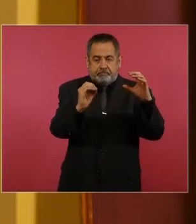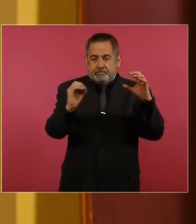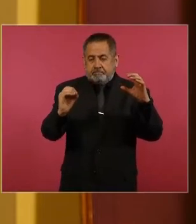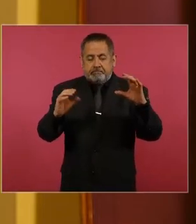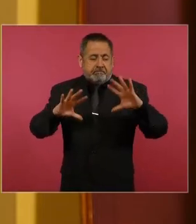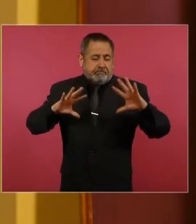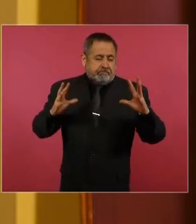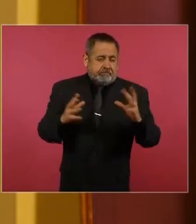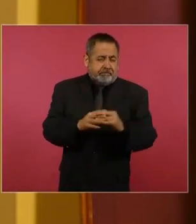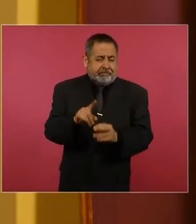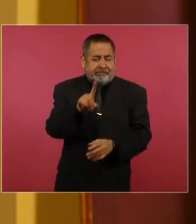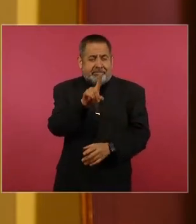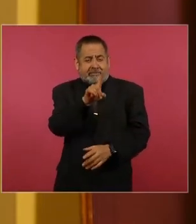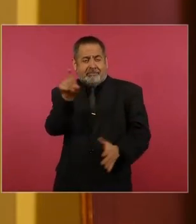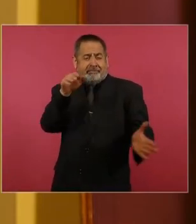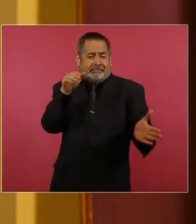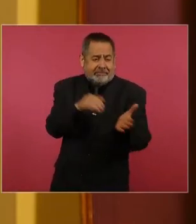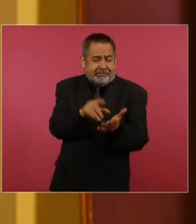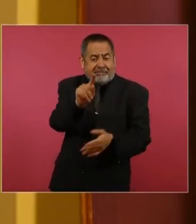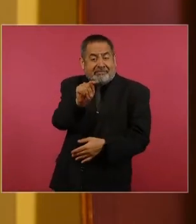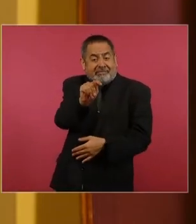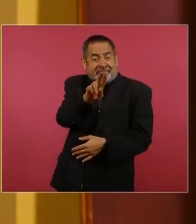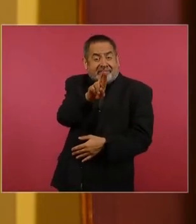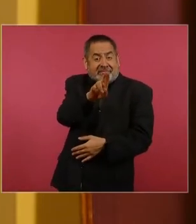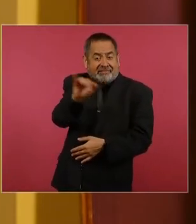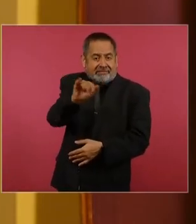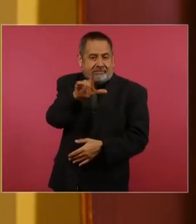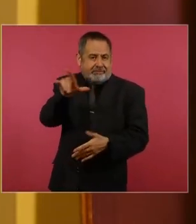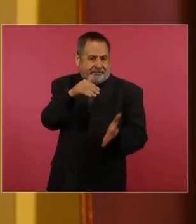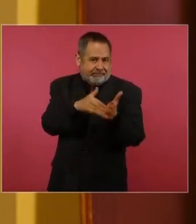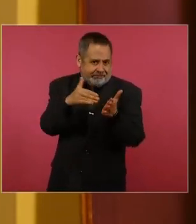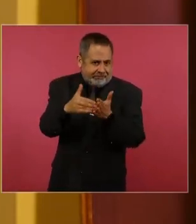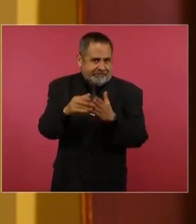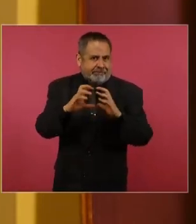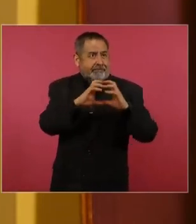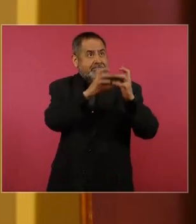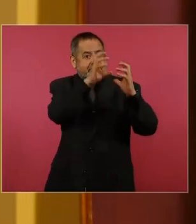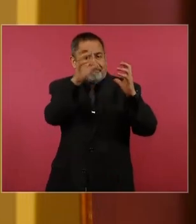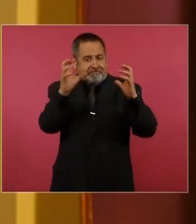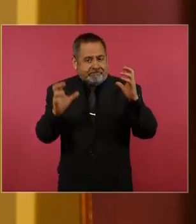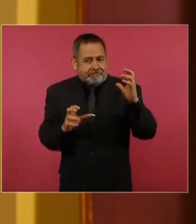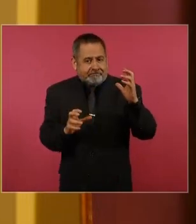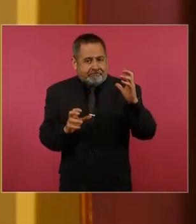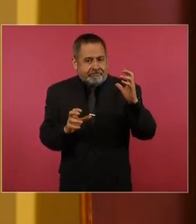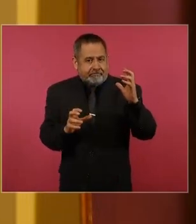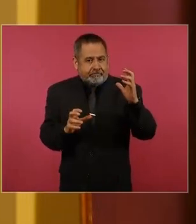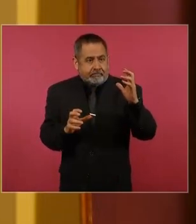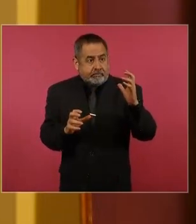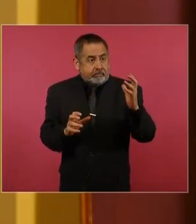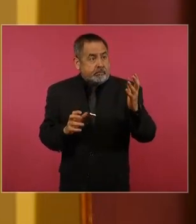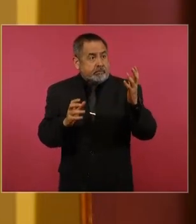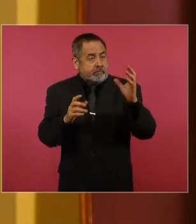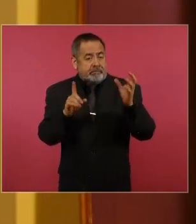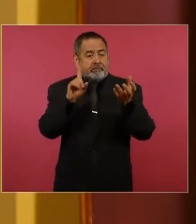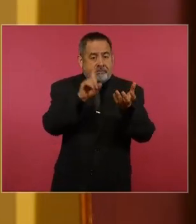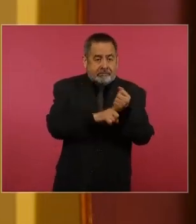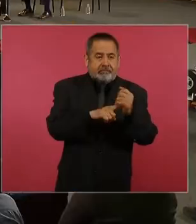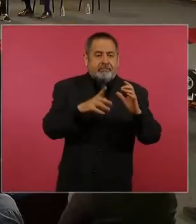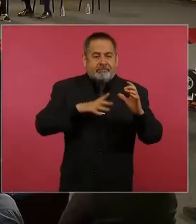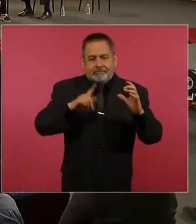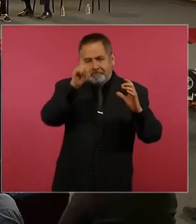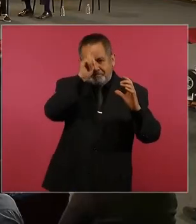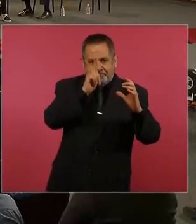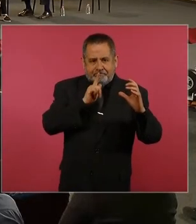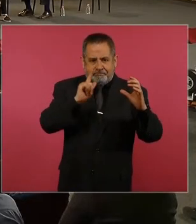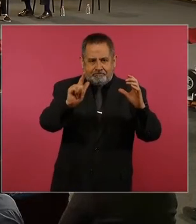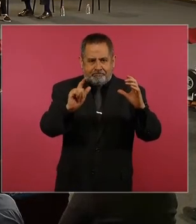como 100.000 trillones de planetas. Y no hay razón para pensar que esos planetas no tengan sus lunas. O sea que